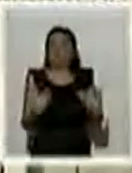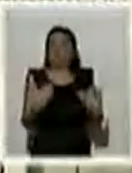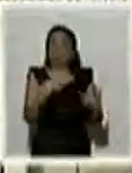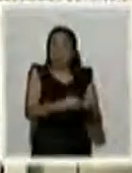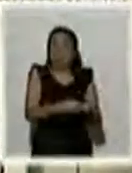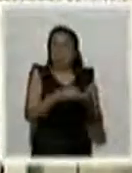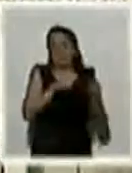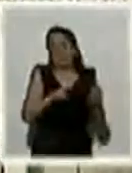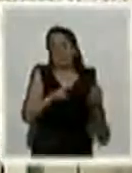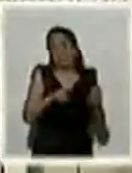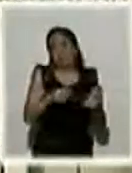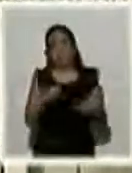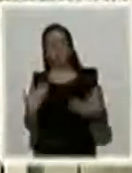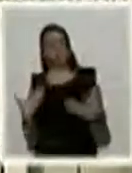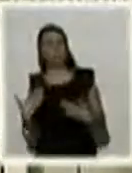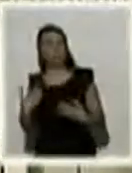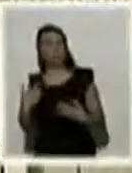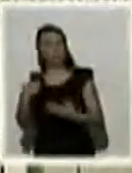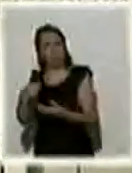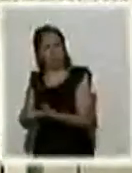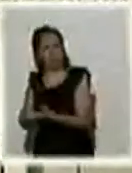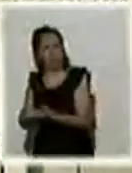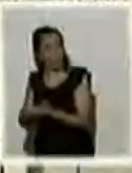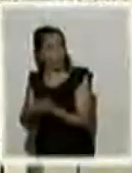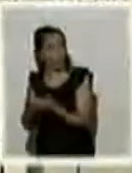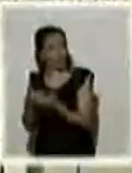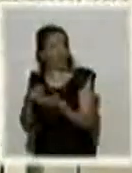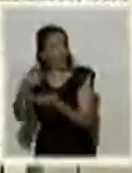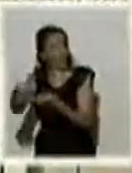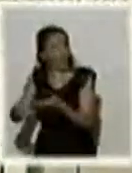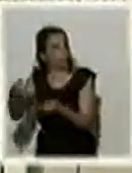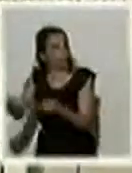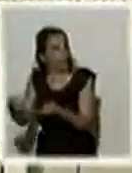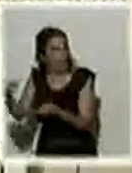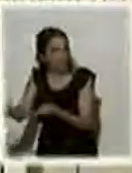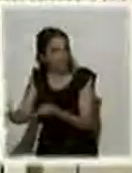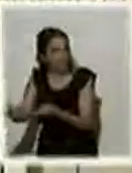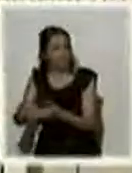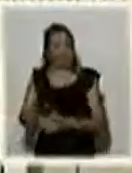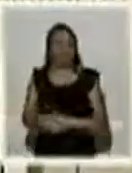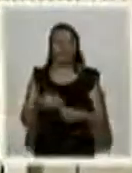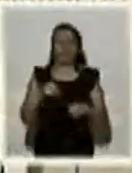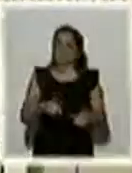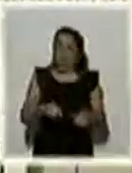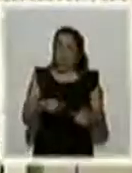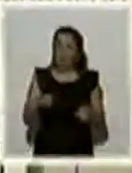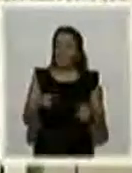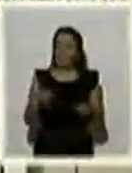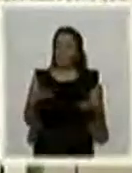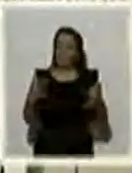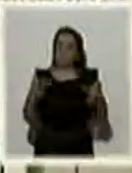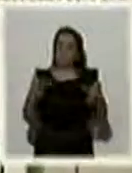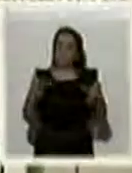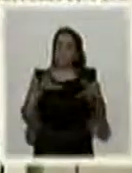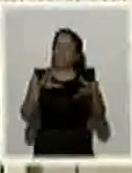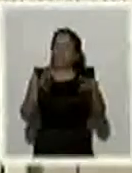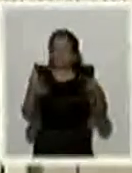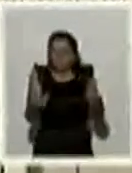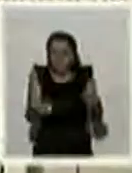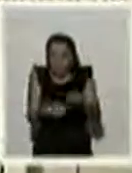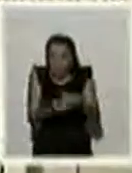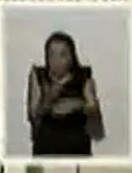ley de emergencia habitacional para que se cree un fondo que tenga un monto inicial equivalente